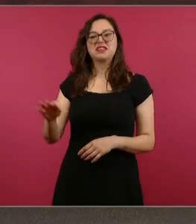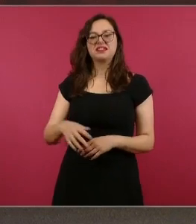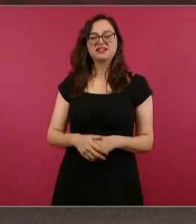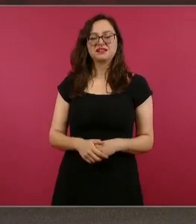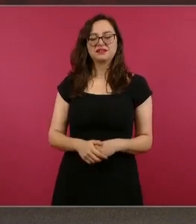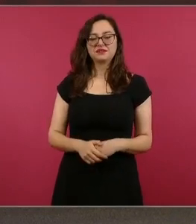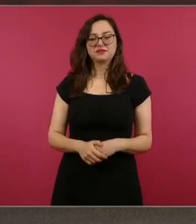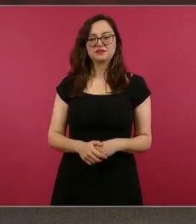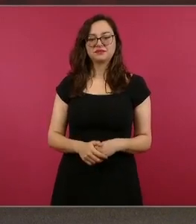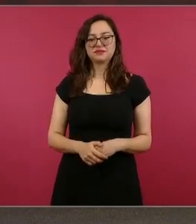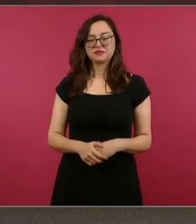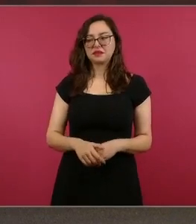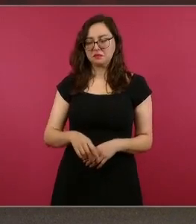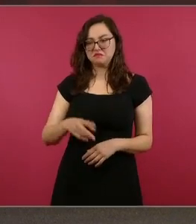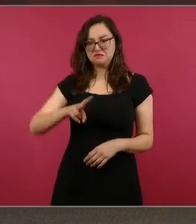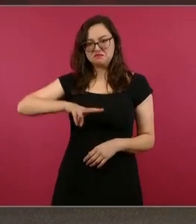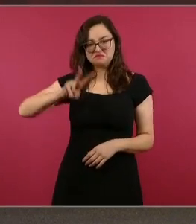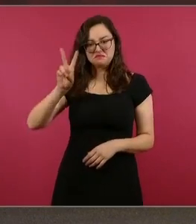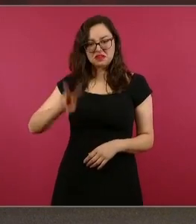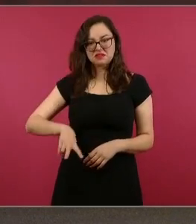y no como lo pintan.